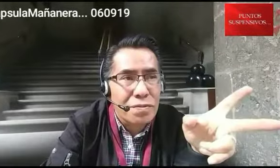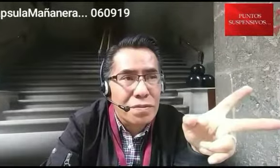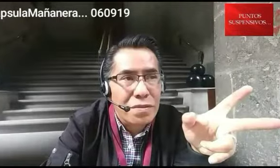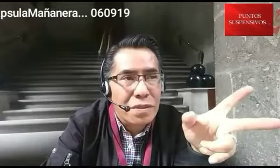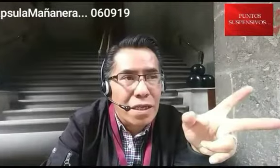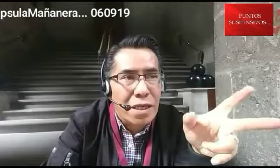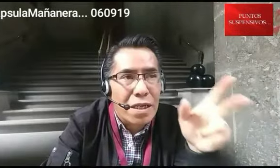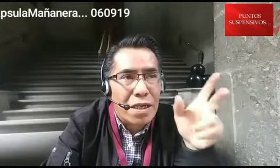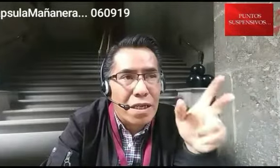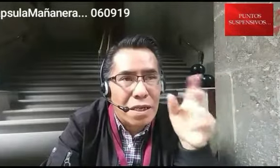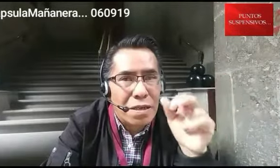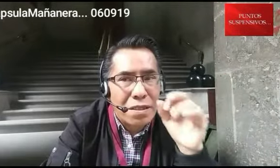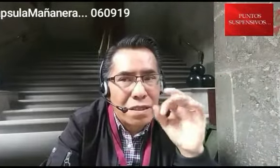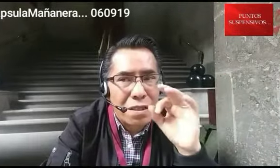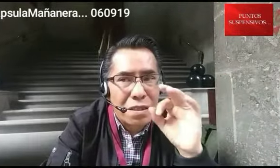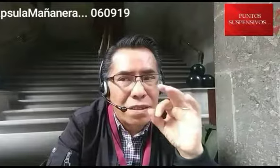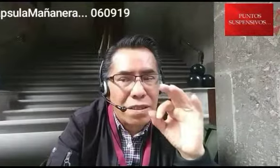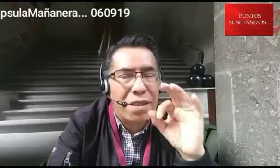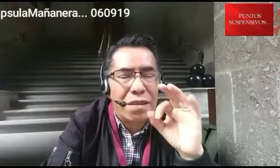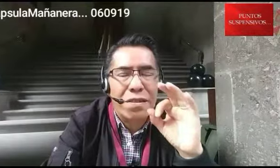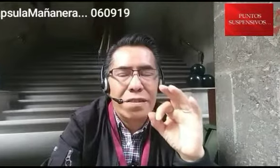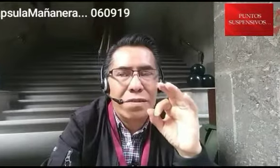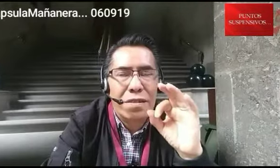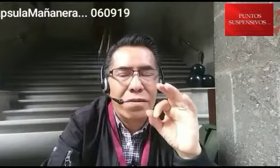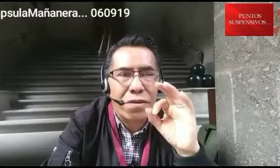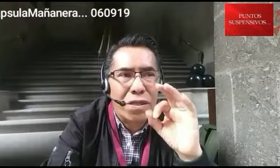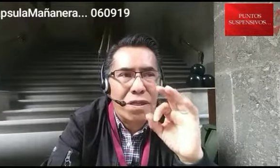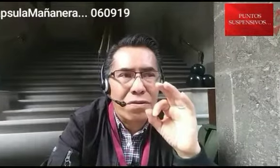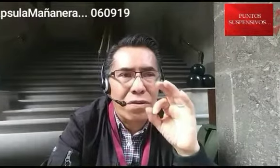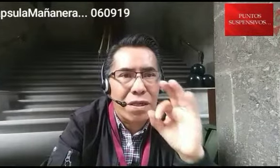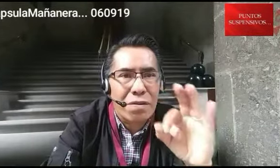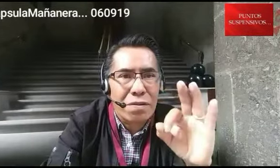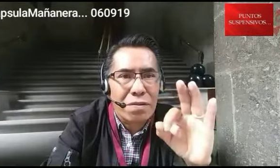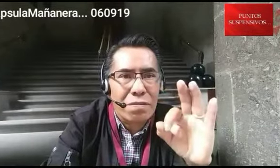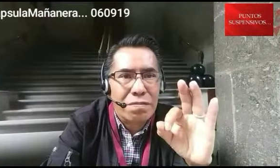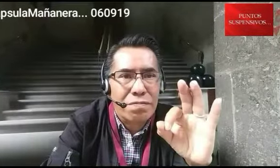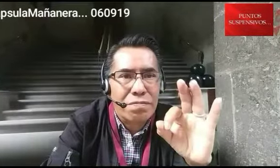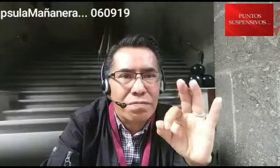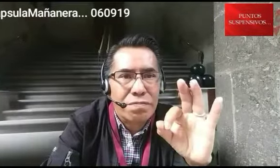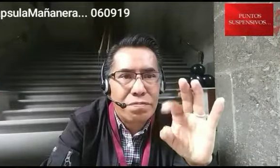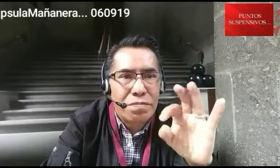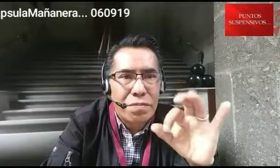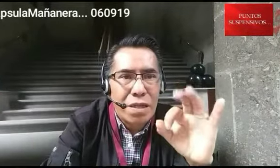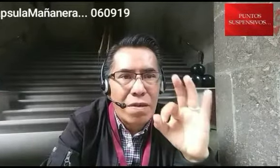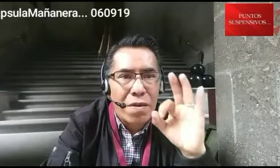facturación. Era casi que, era, es, y lo dijo en el caso concreto,